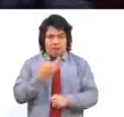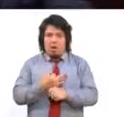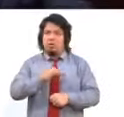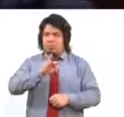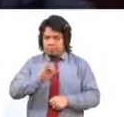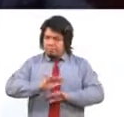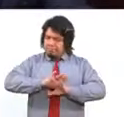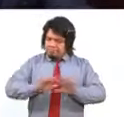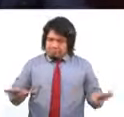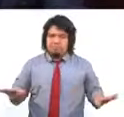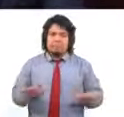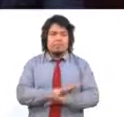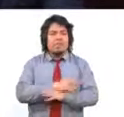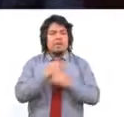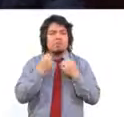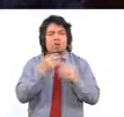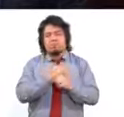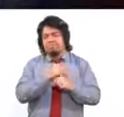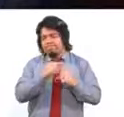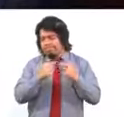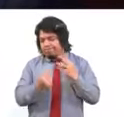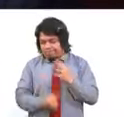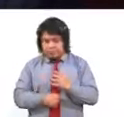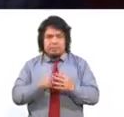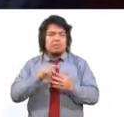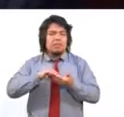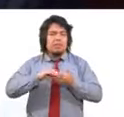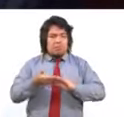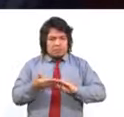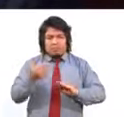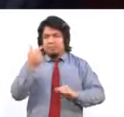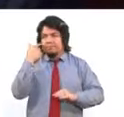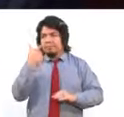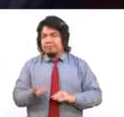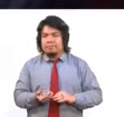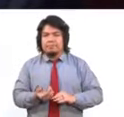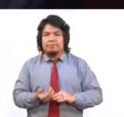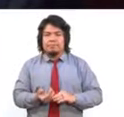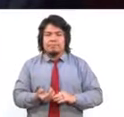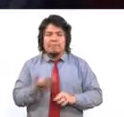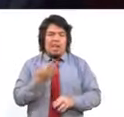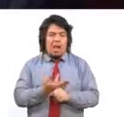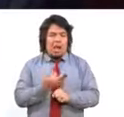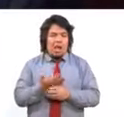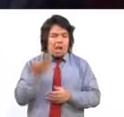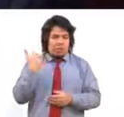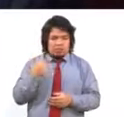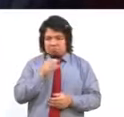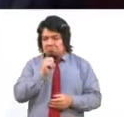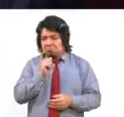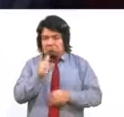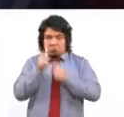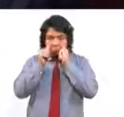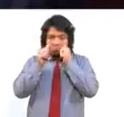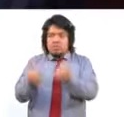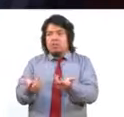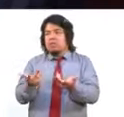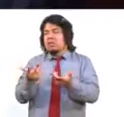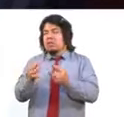de muchísimas medidas que no tenían una base sólida y un seguimiento